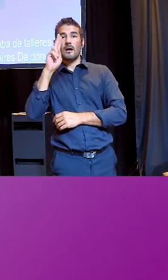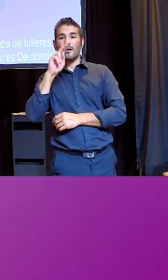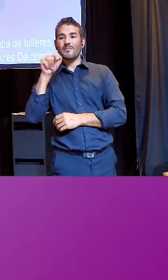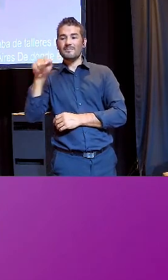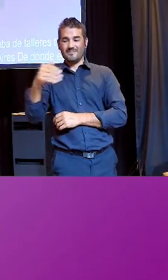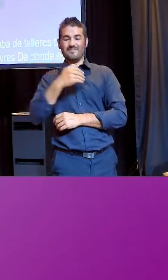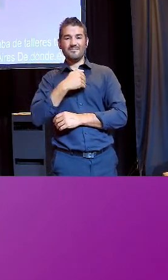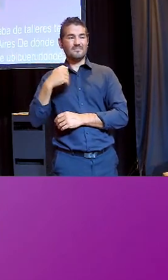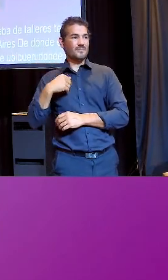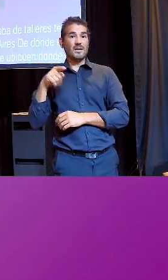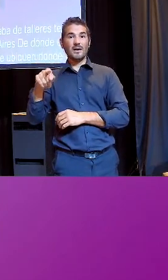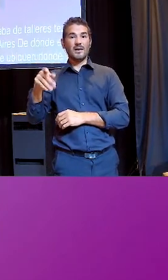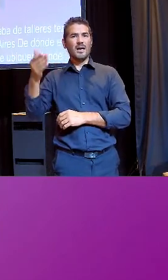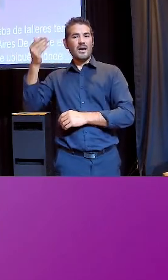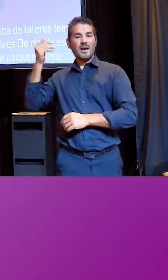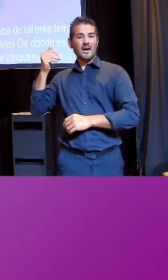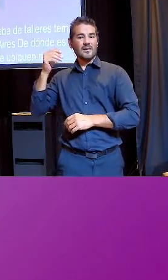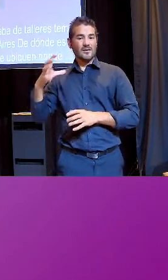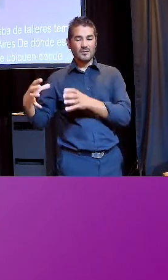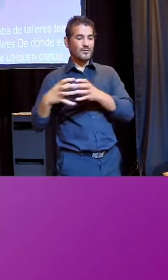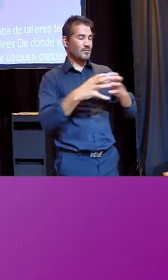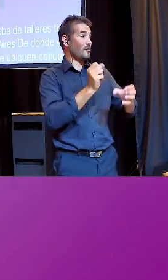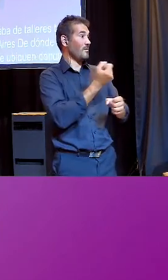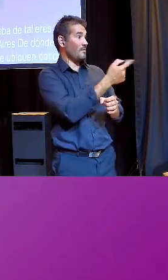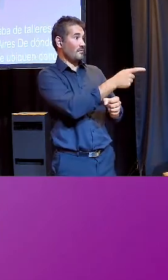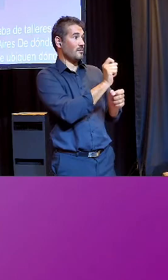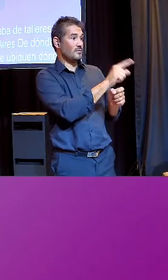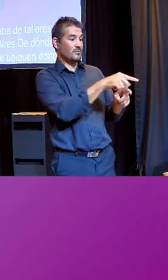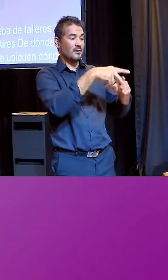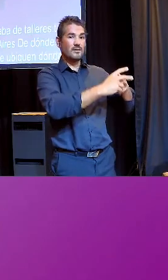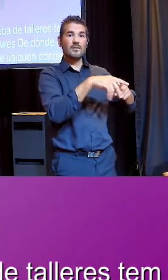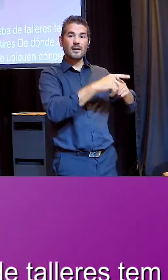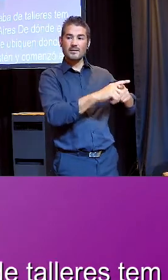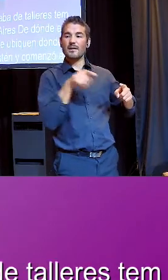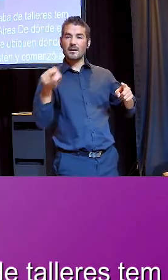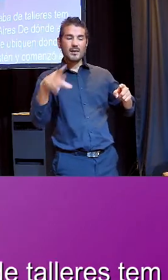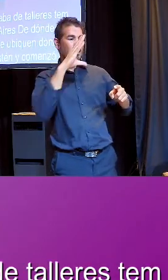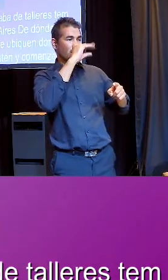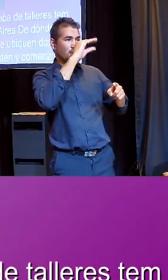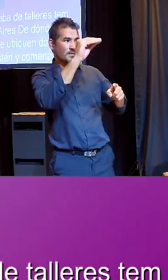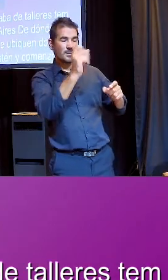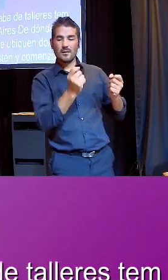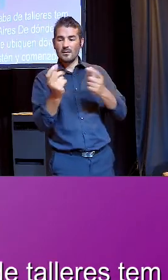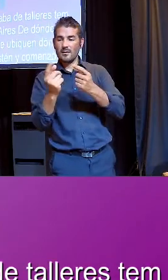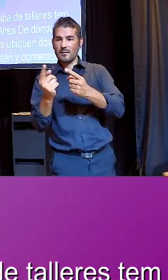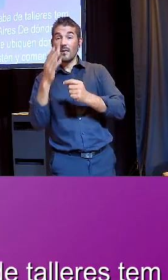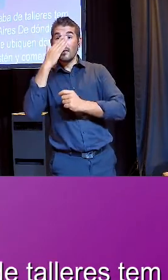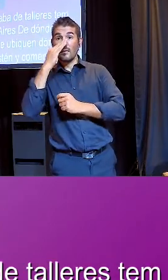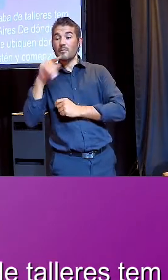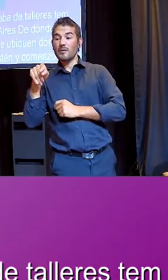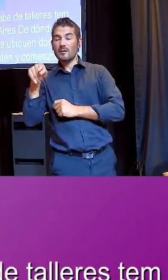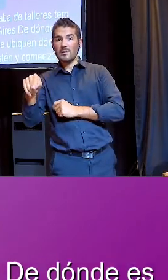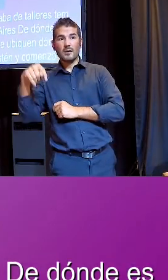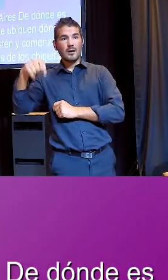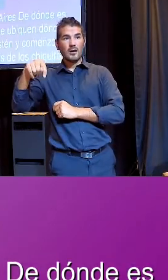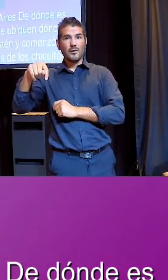y comenzó a hacer los talleres. Y lo que nos dicen los papás de los chiquitos que ya tienen diagnóstico, que son quienes están acudiendo, es